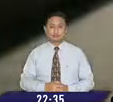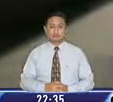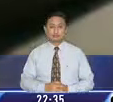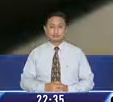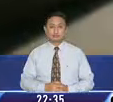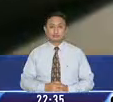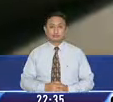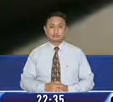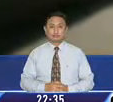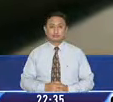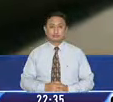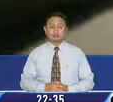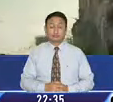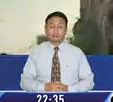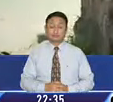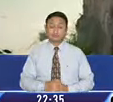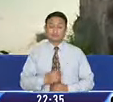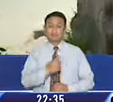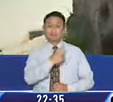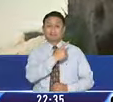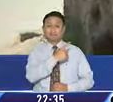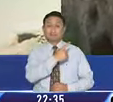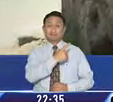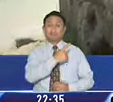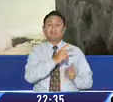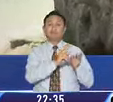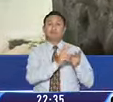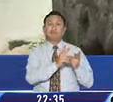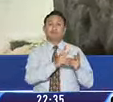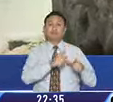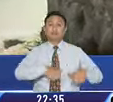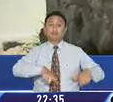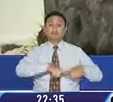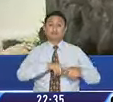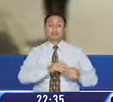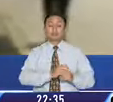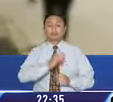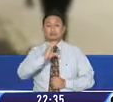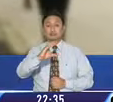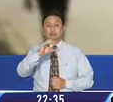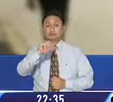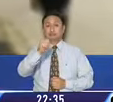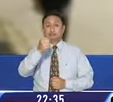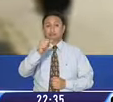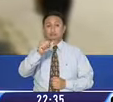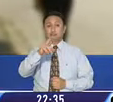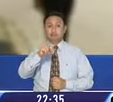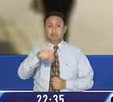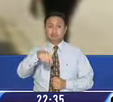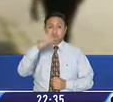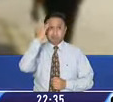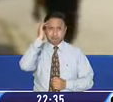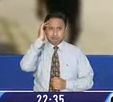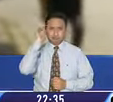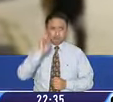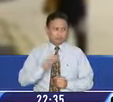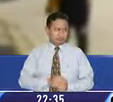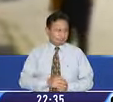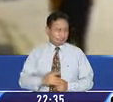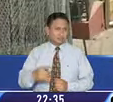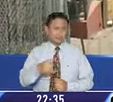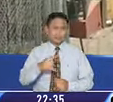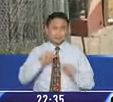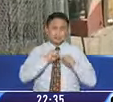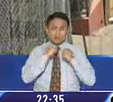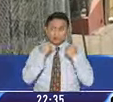Aunque no quieren salir al público, tras cámaras, los vecinos del sector de las casas dijeron estar asustados por la descomposición social.